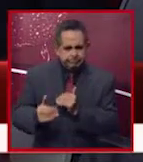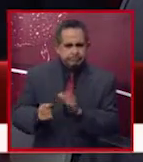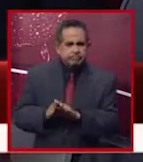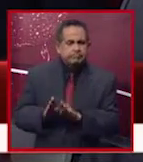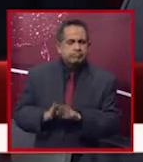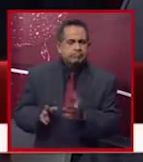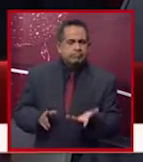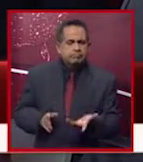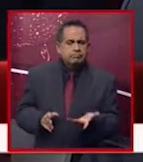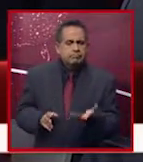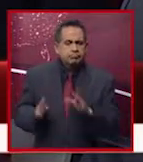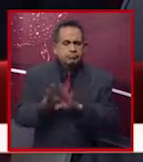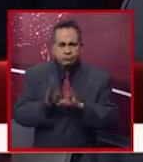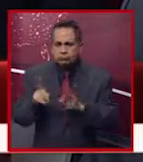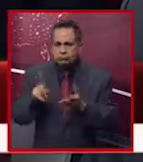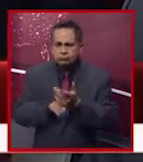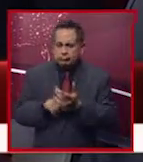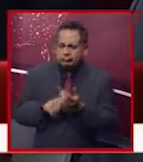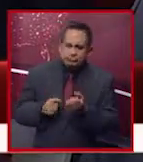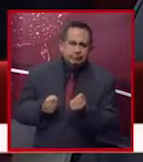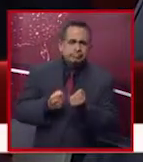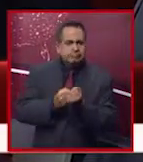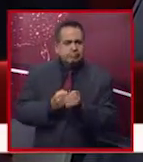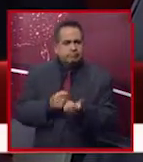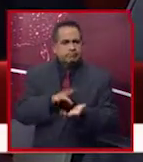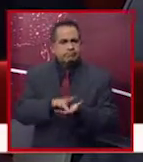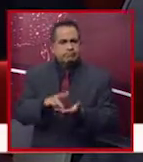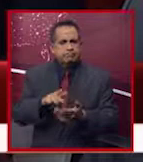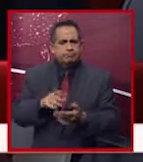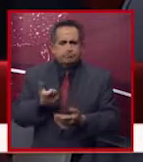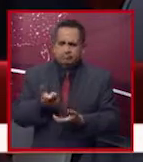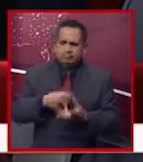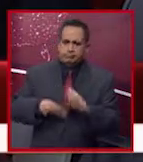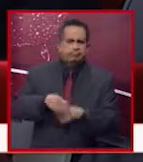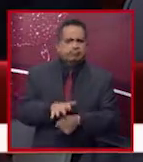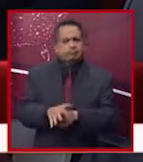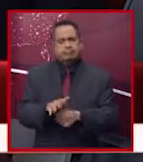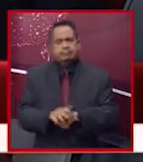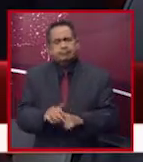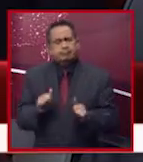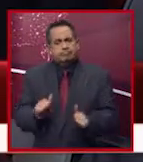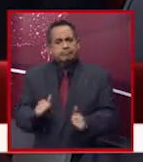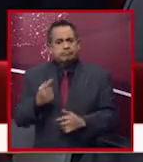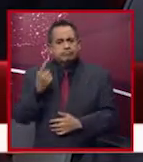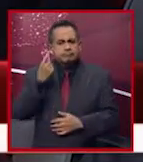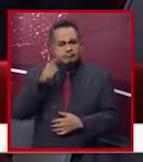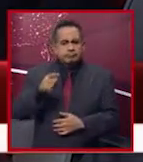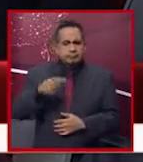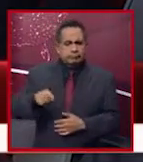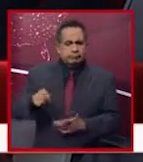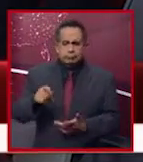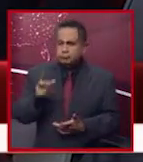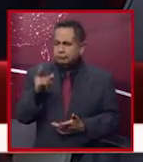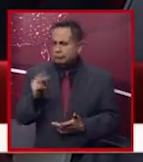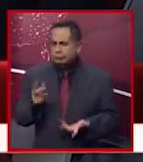y que tengan el soporte económico para que